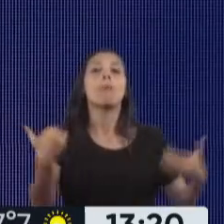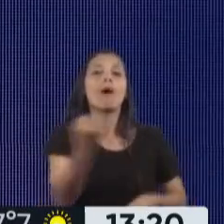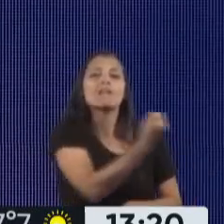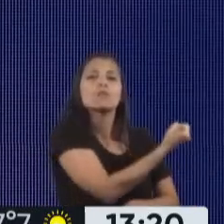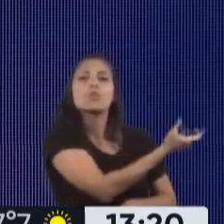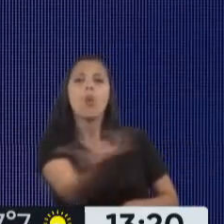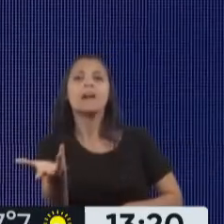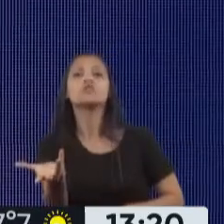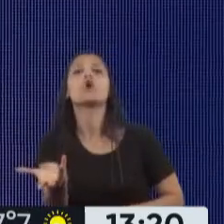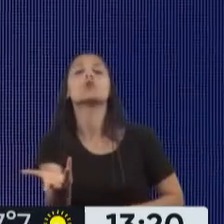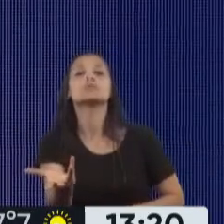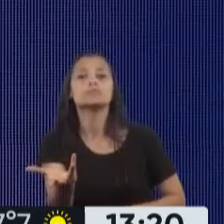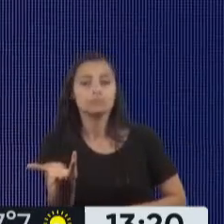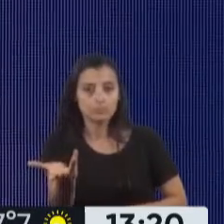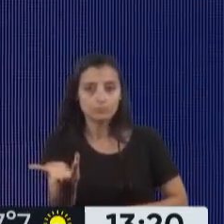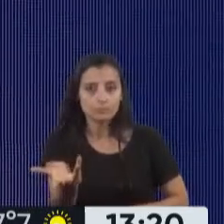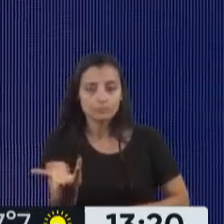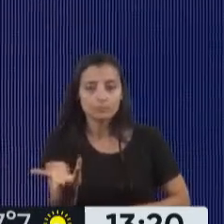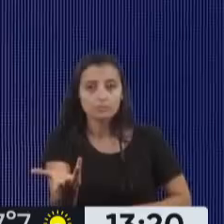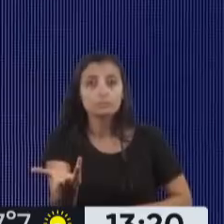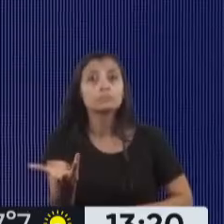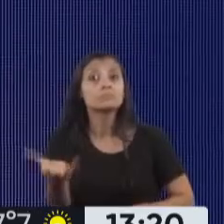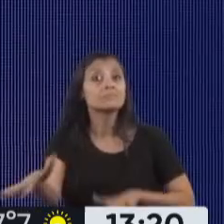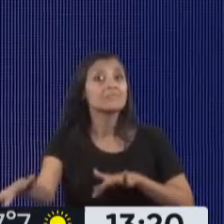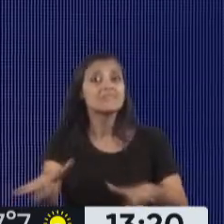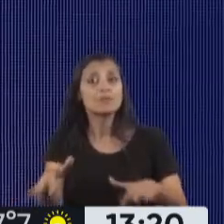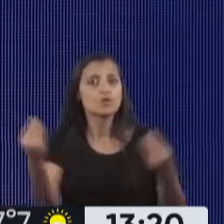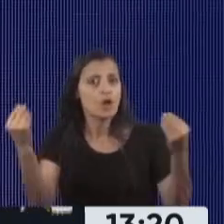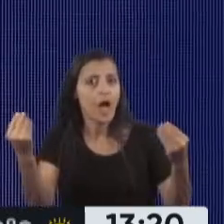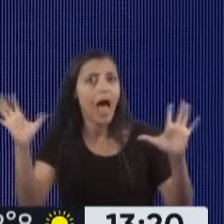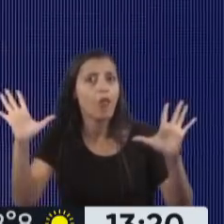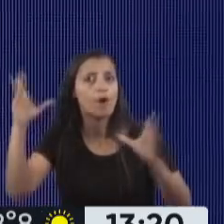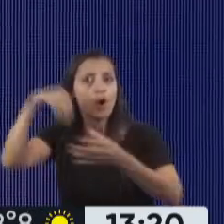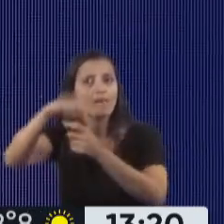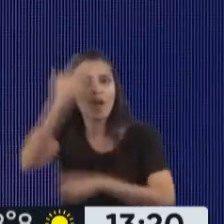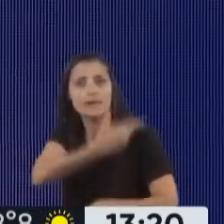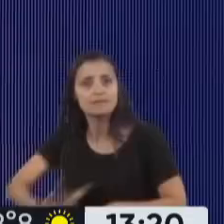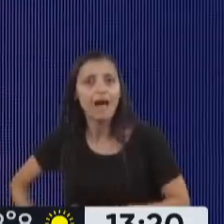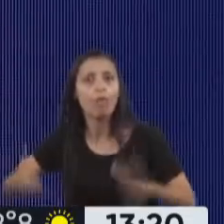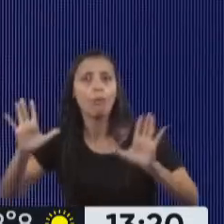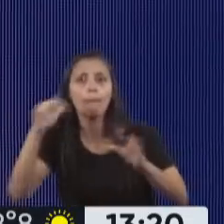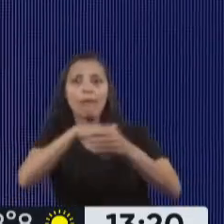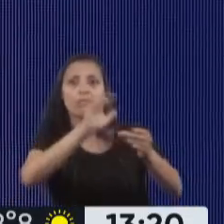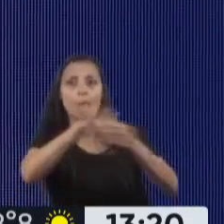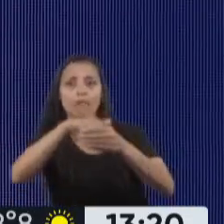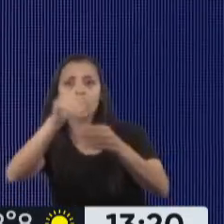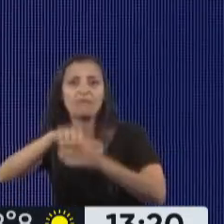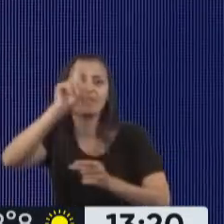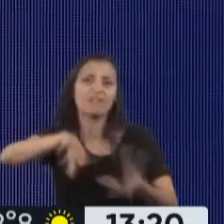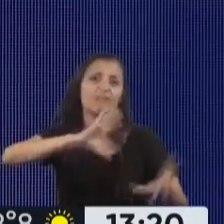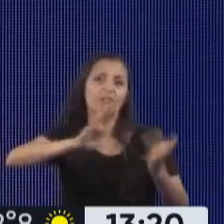cuantificar los efectos de las atrocidades que puede causar el Estado. Ya sea que